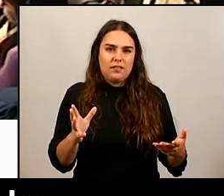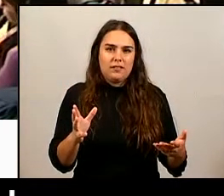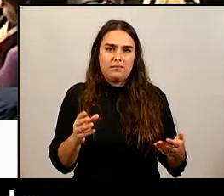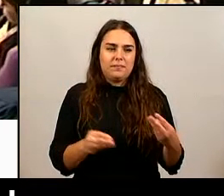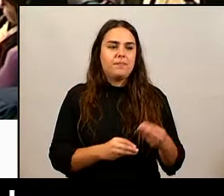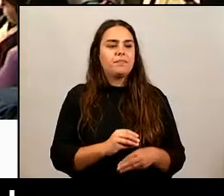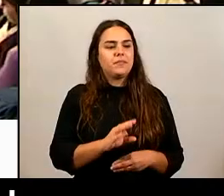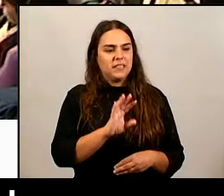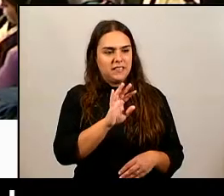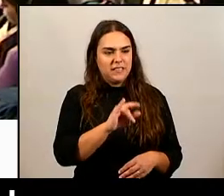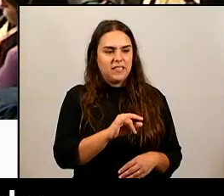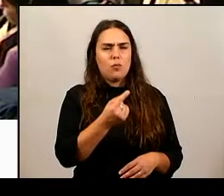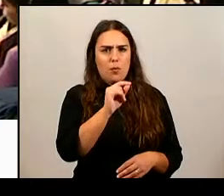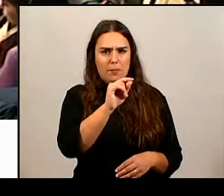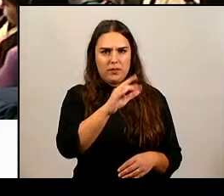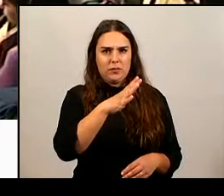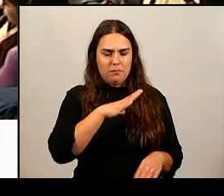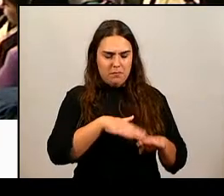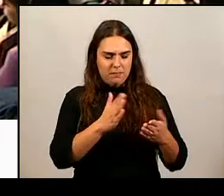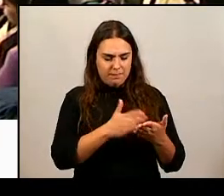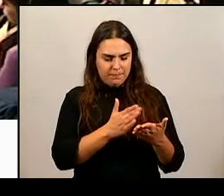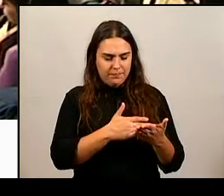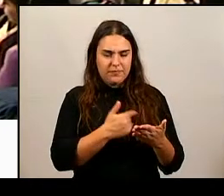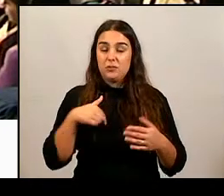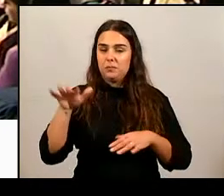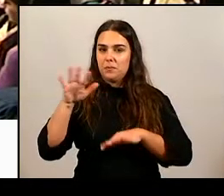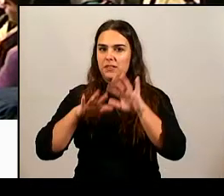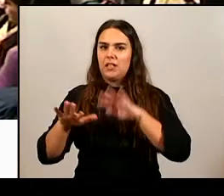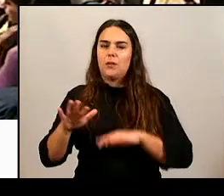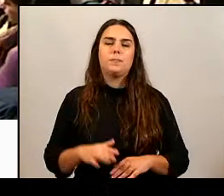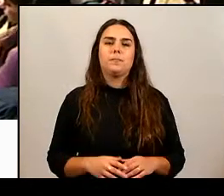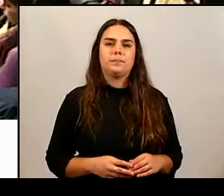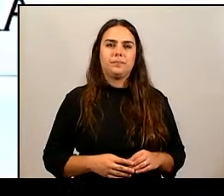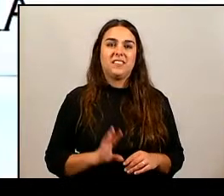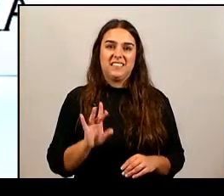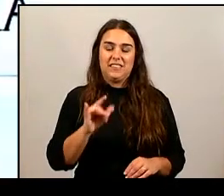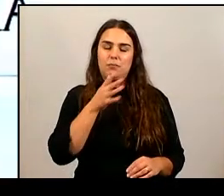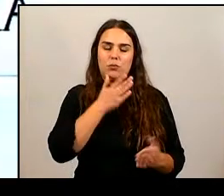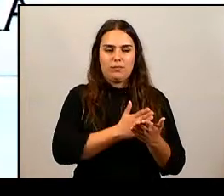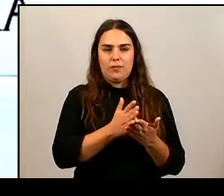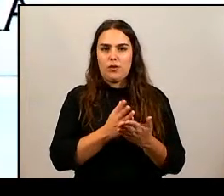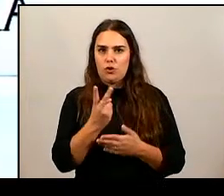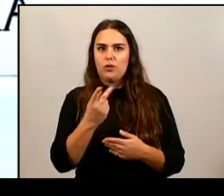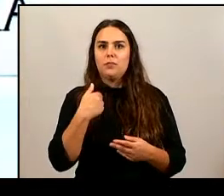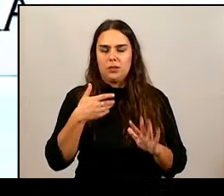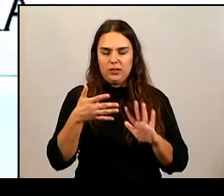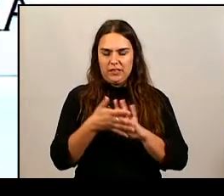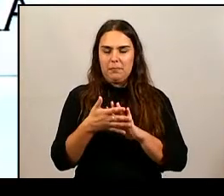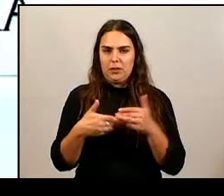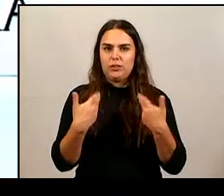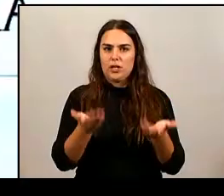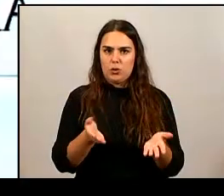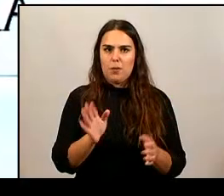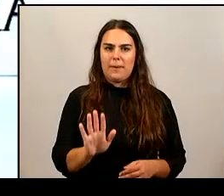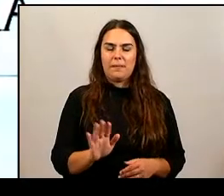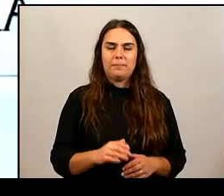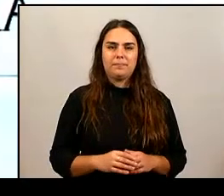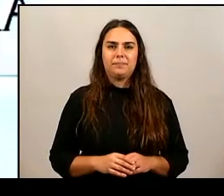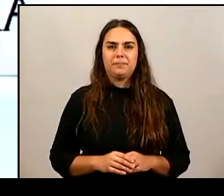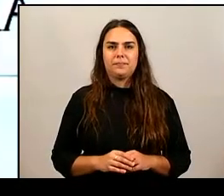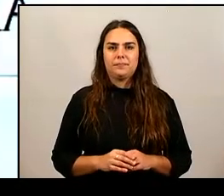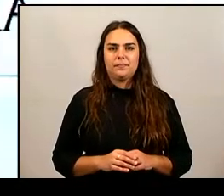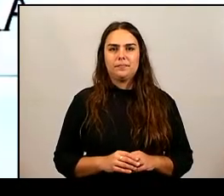Tenemos un momentito, si no le importa. Es que creo que he mezclado yo dos cosas. Porque ha mezclado ahí dos cosas, yo creo. Sí. Pero yo le ayudo, ahora lo resolvemos entre los